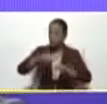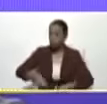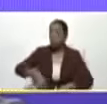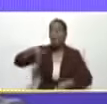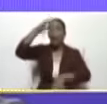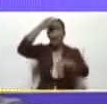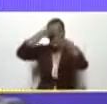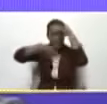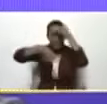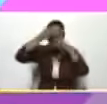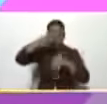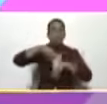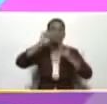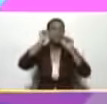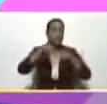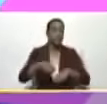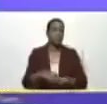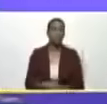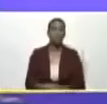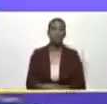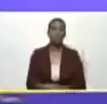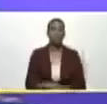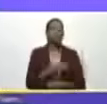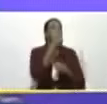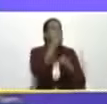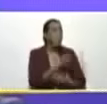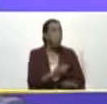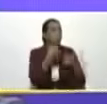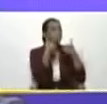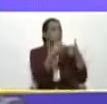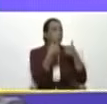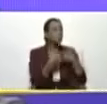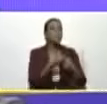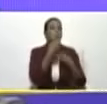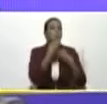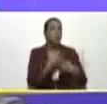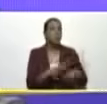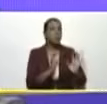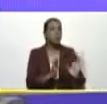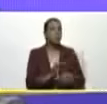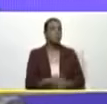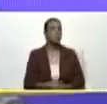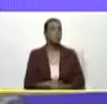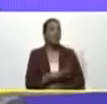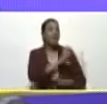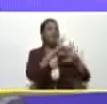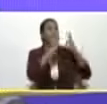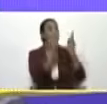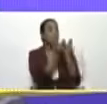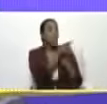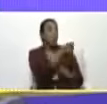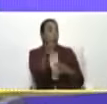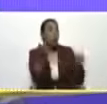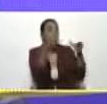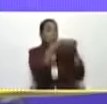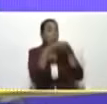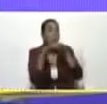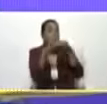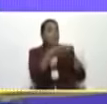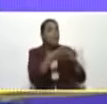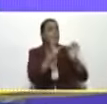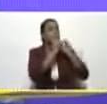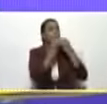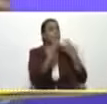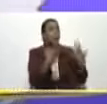has aprendido correcto Qué buena cosa Qué bonito la familia el núcleo familiar es lo más